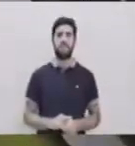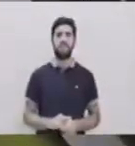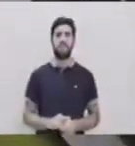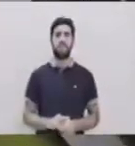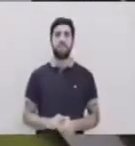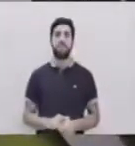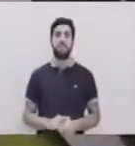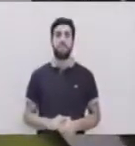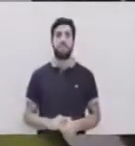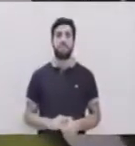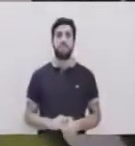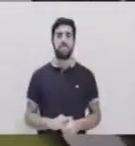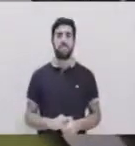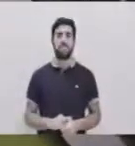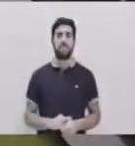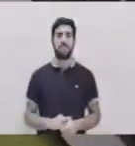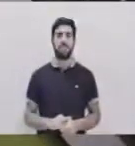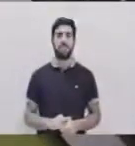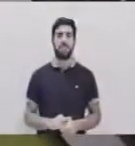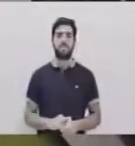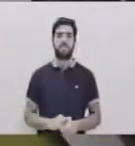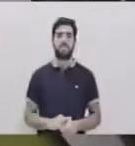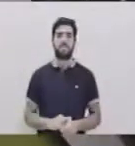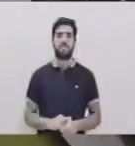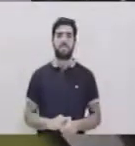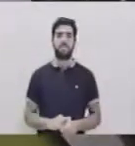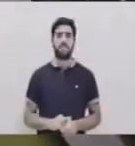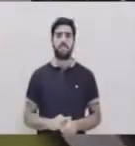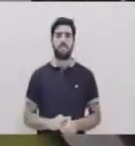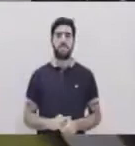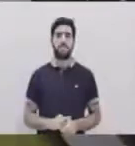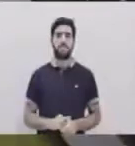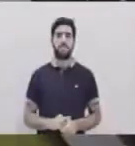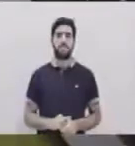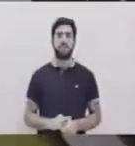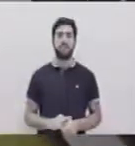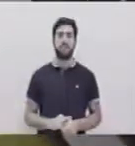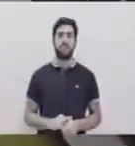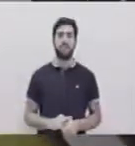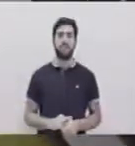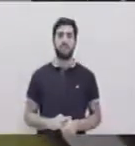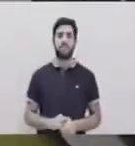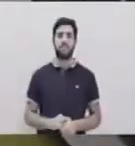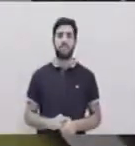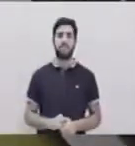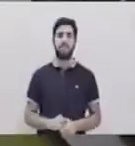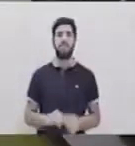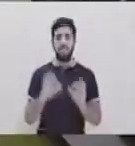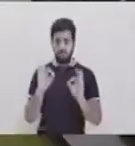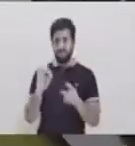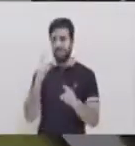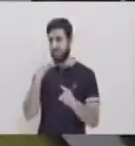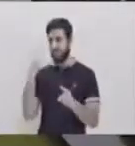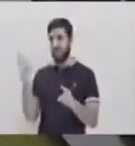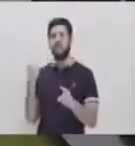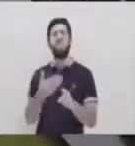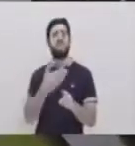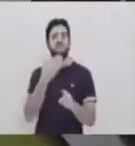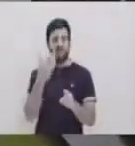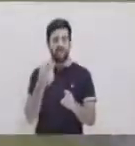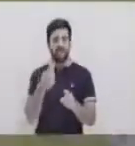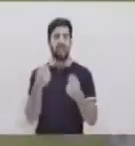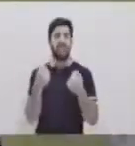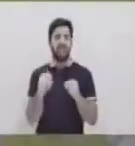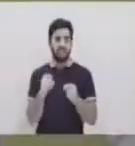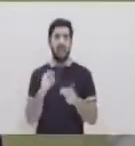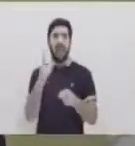Perfecto, Evelyn, pues muchísimas gracias por esto que aprendimos hoy. Creo que es un experimento fácil y divertido de hacer, incluso pues lo podemos usar